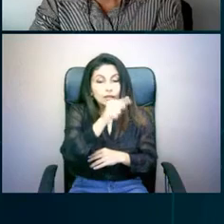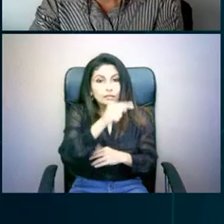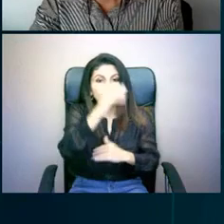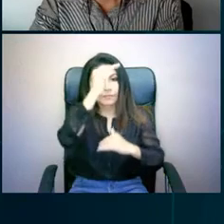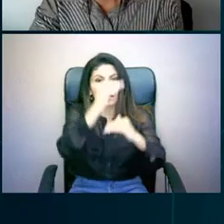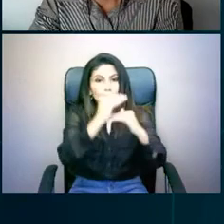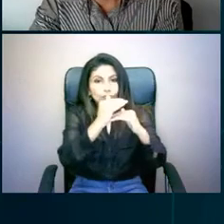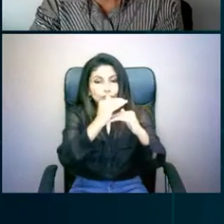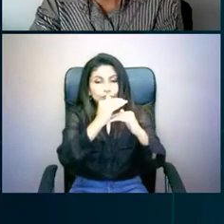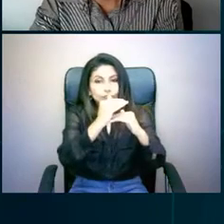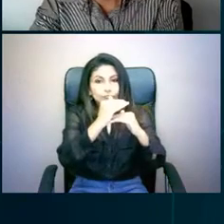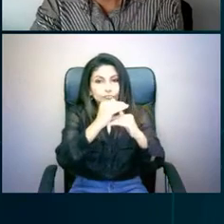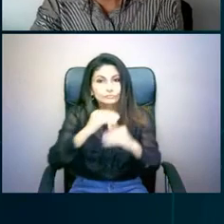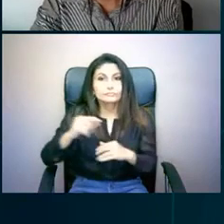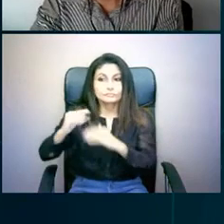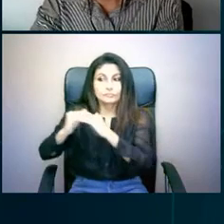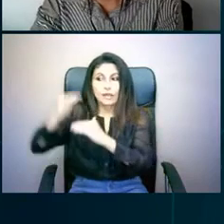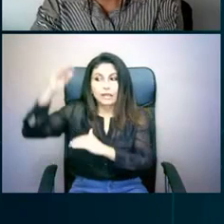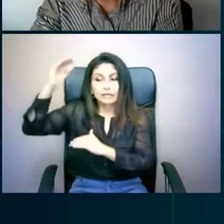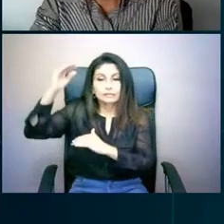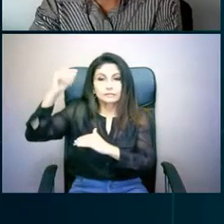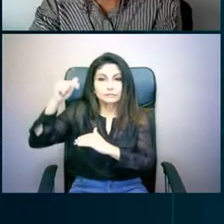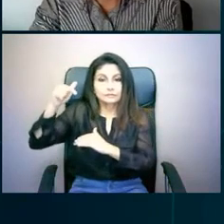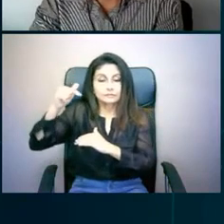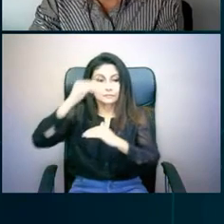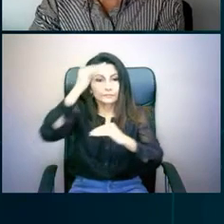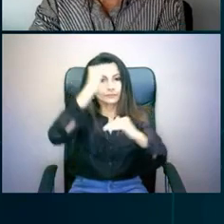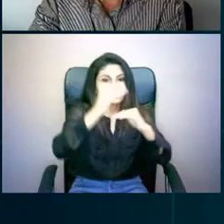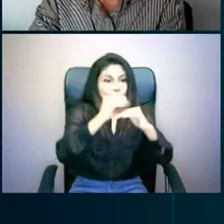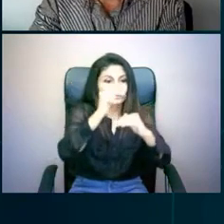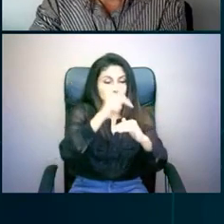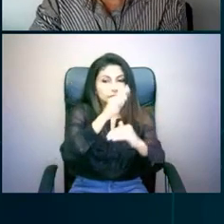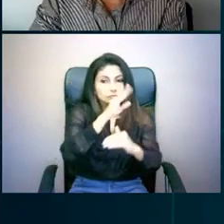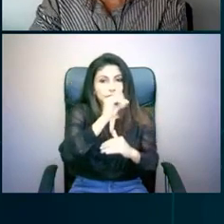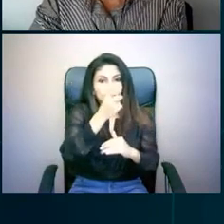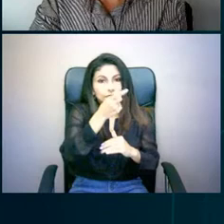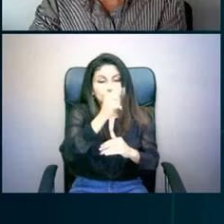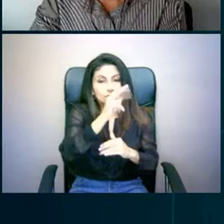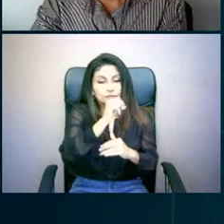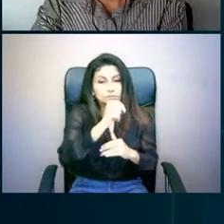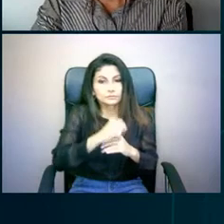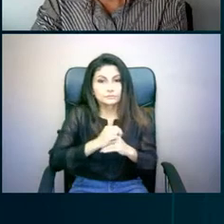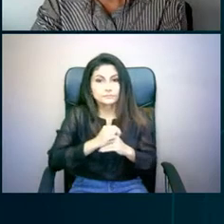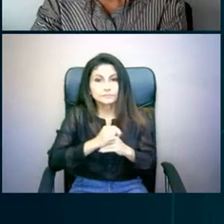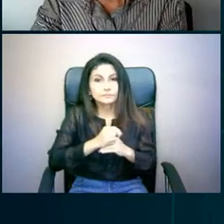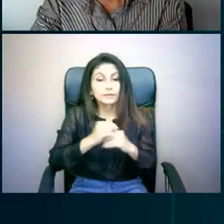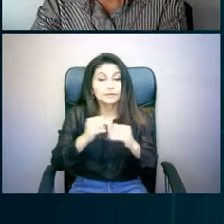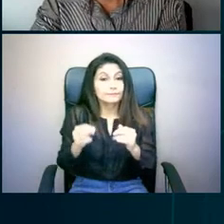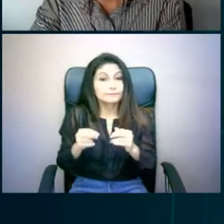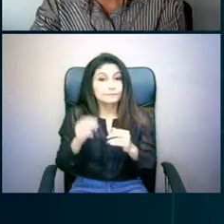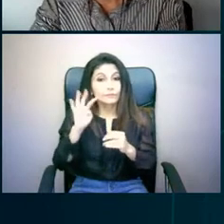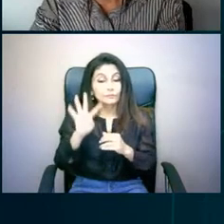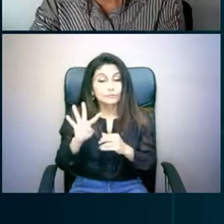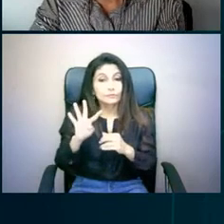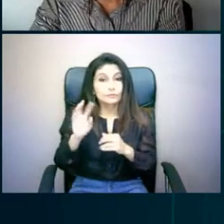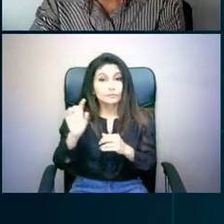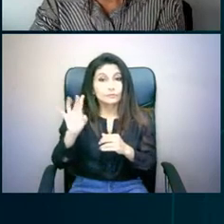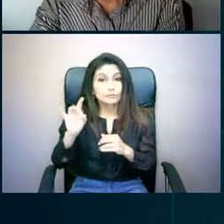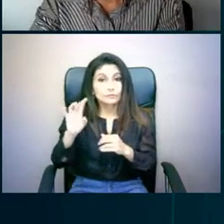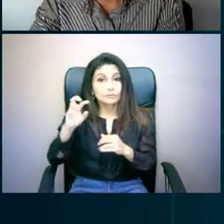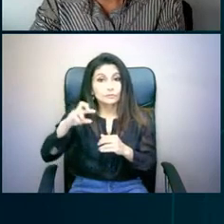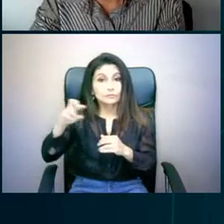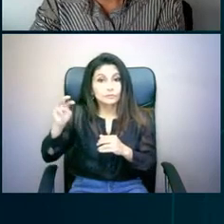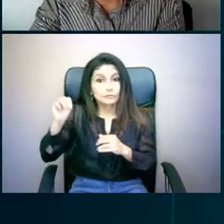bajar, ¿cierto? La producción de biogás nos baja. Ahora, a 415 ppm